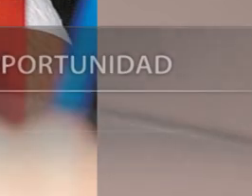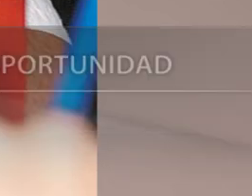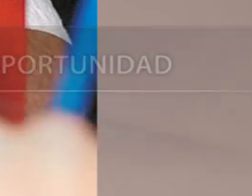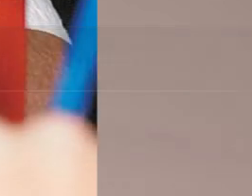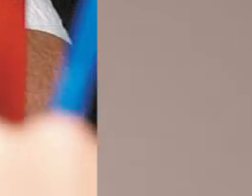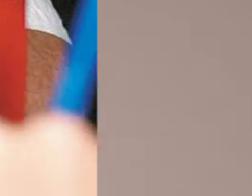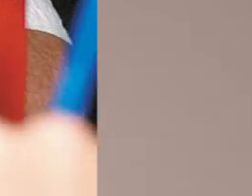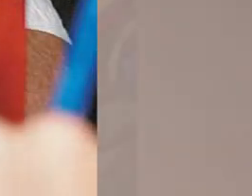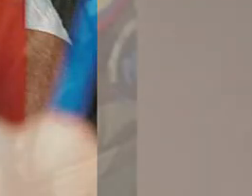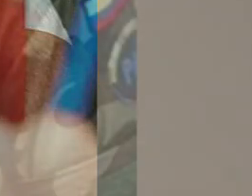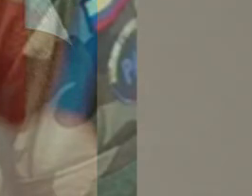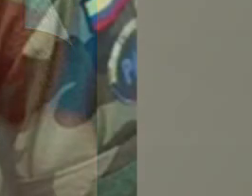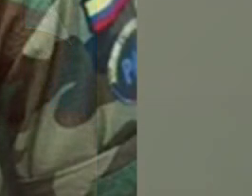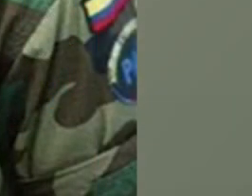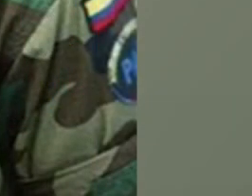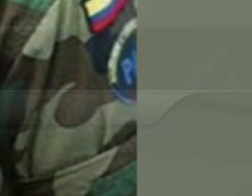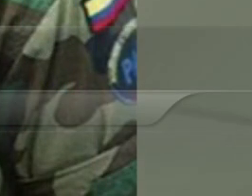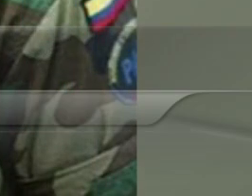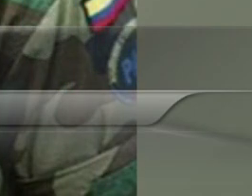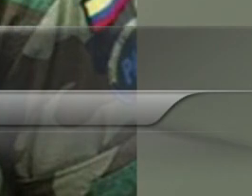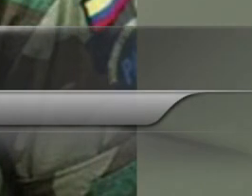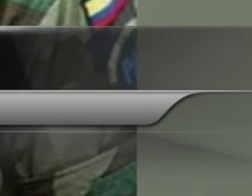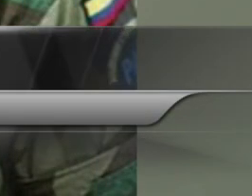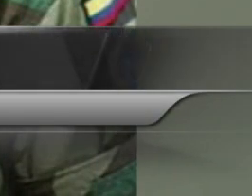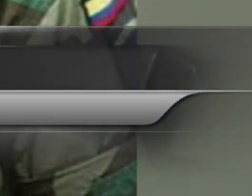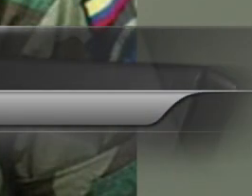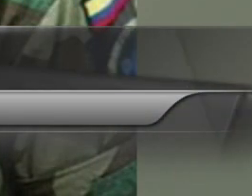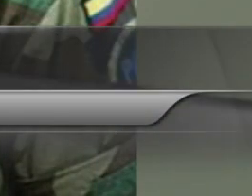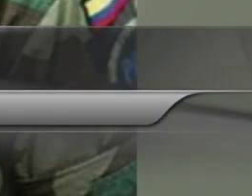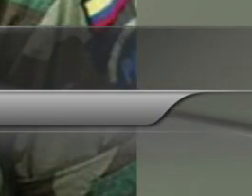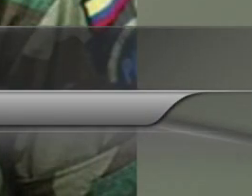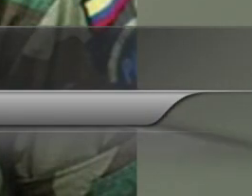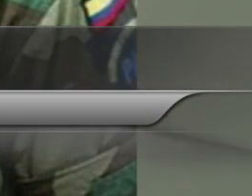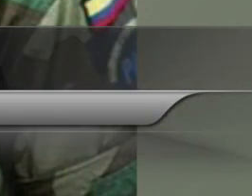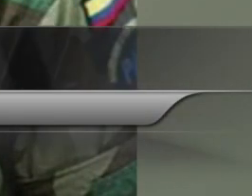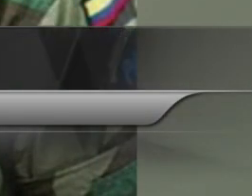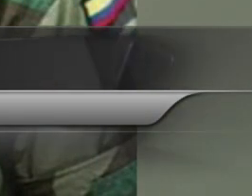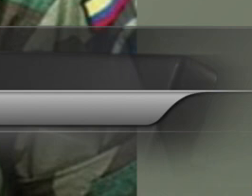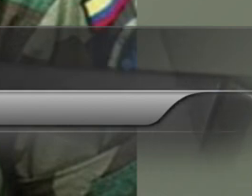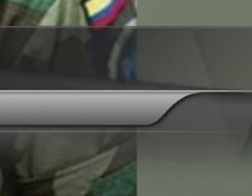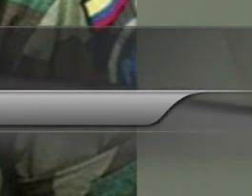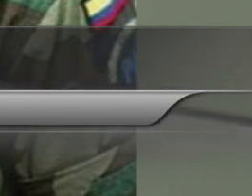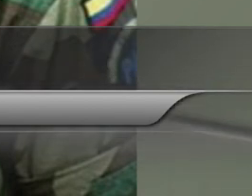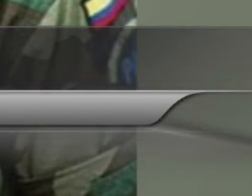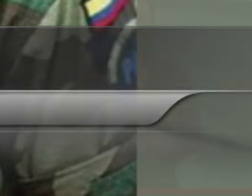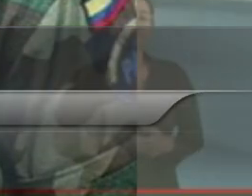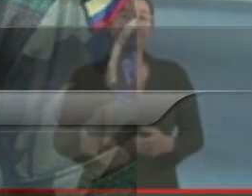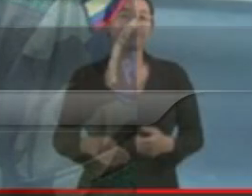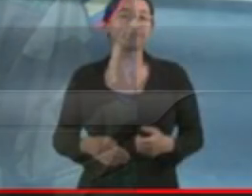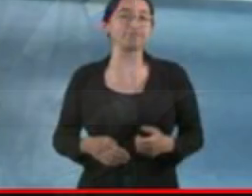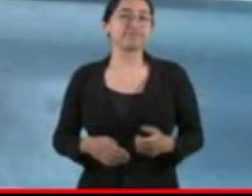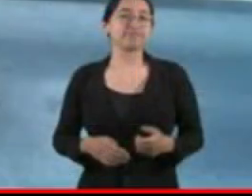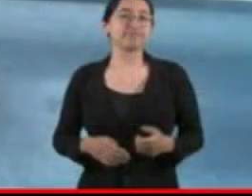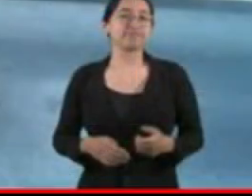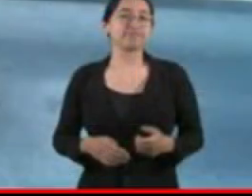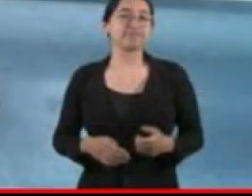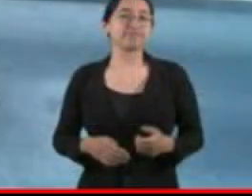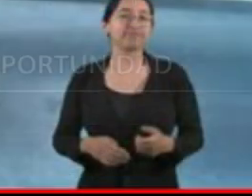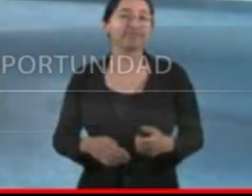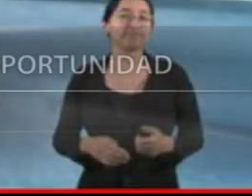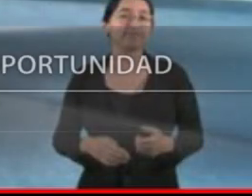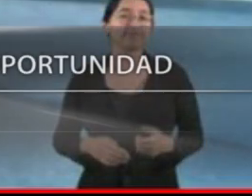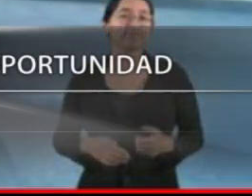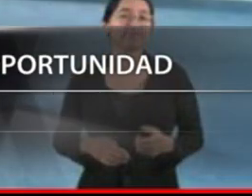la subsala dispuso la presentación escrita por parte de mancuso de una propuesta de aporte a la verdad como posible comandante paramilitar